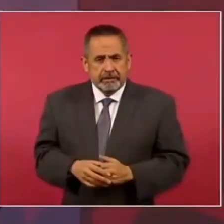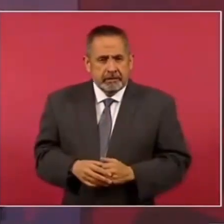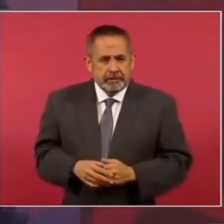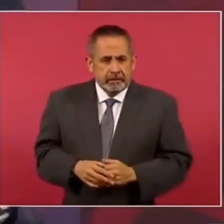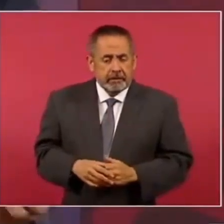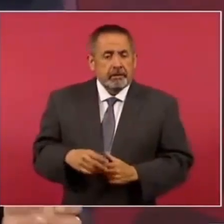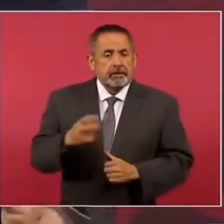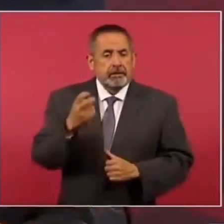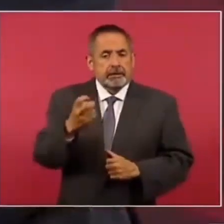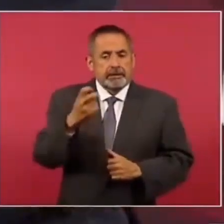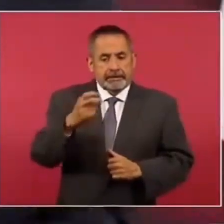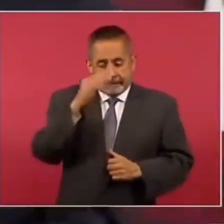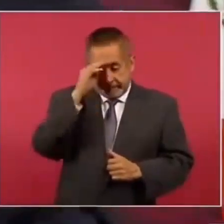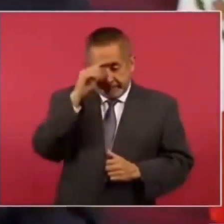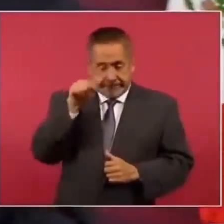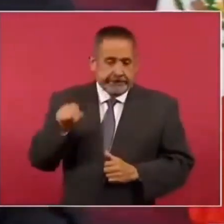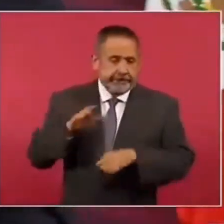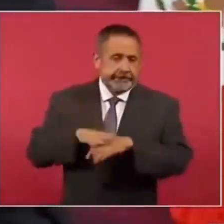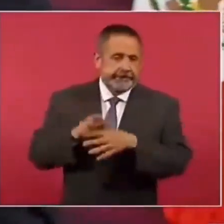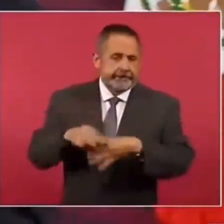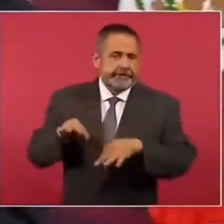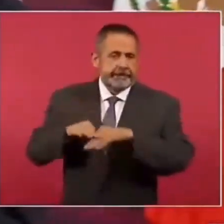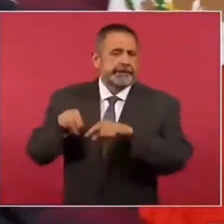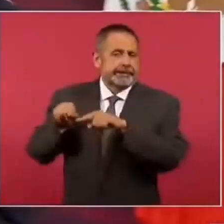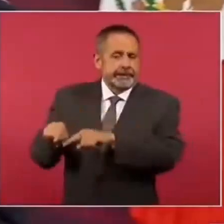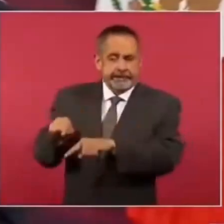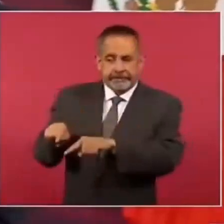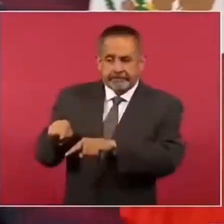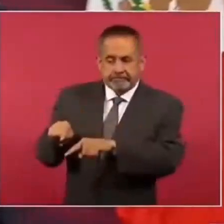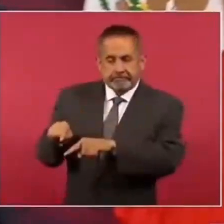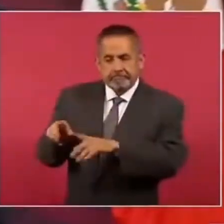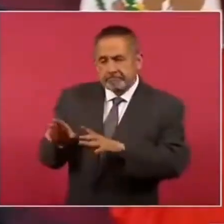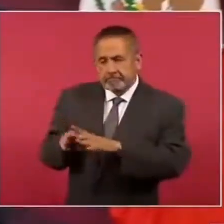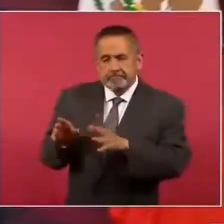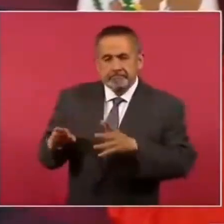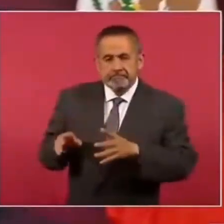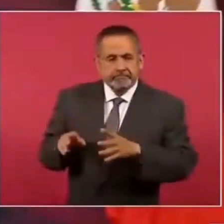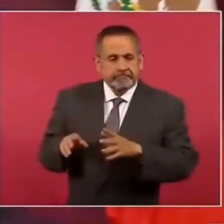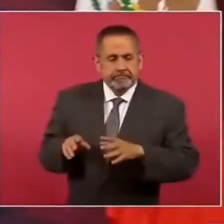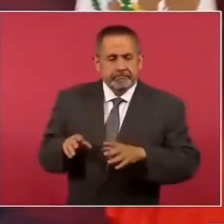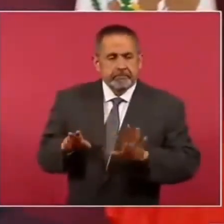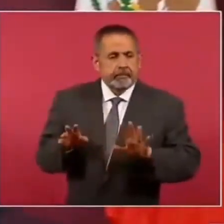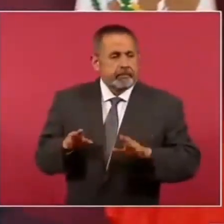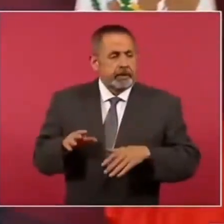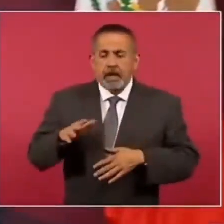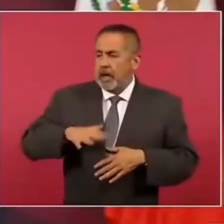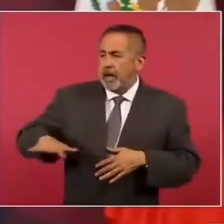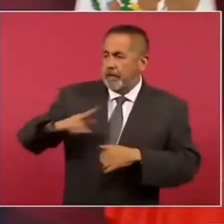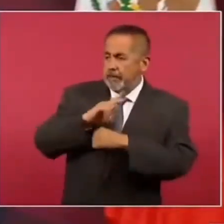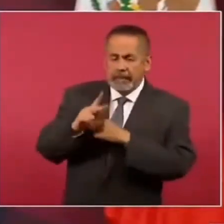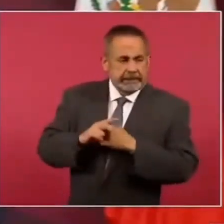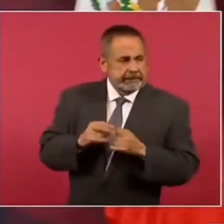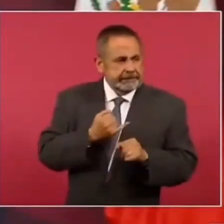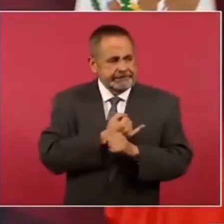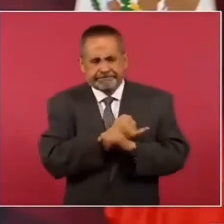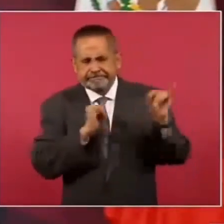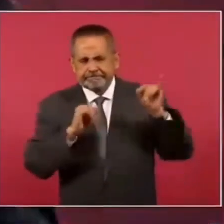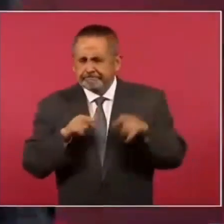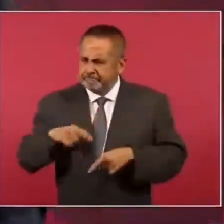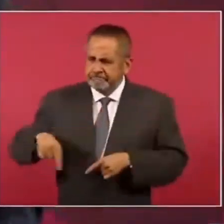Entonces, por eso, y más si se trata de la independencia de un país.